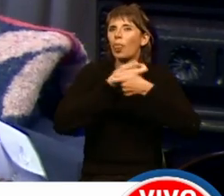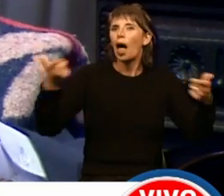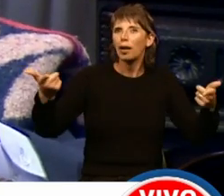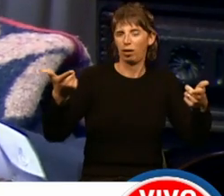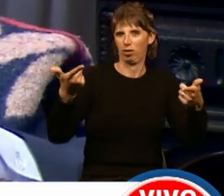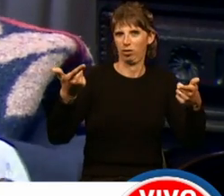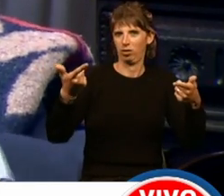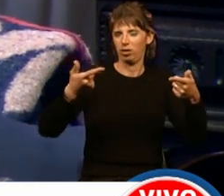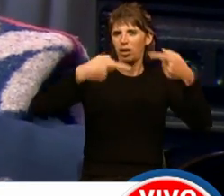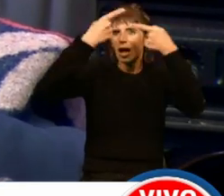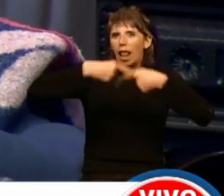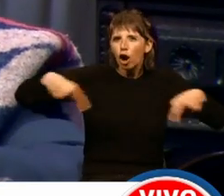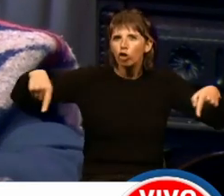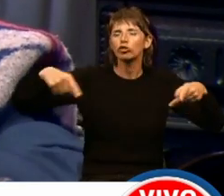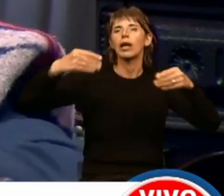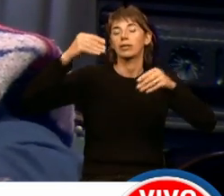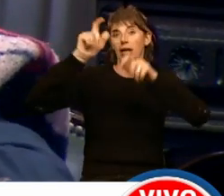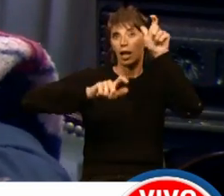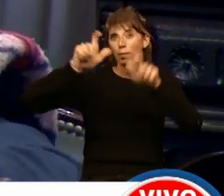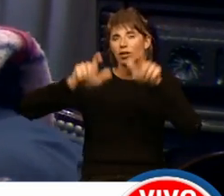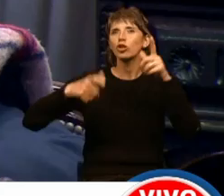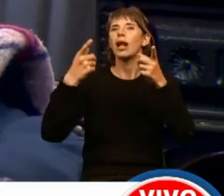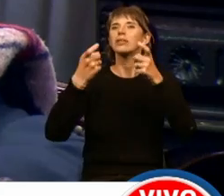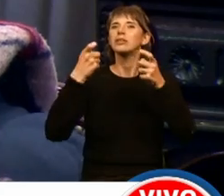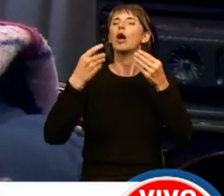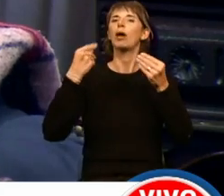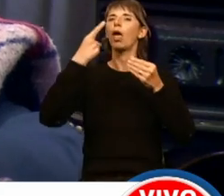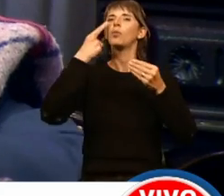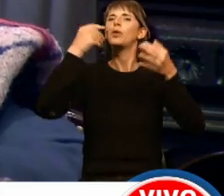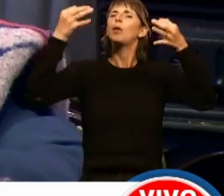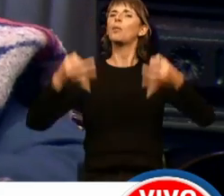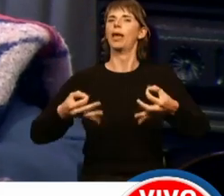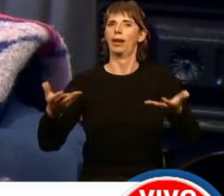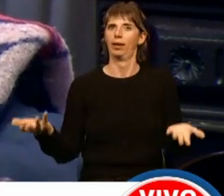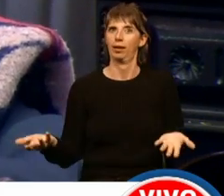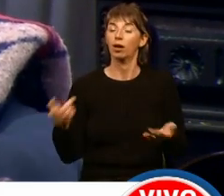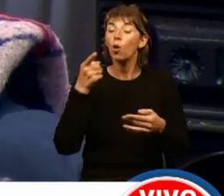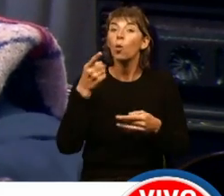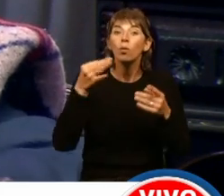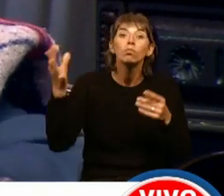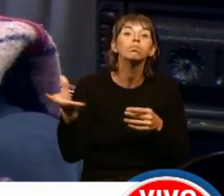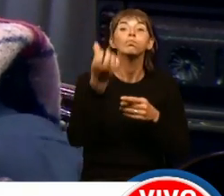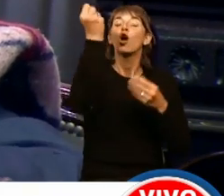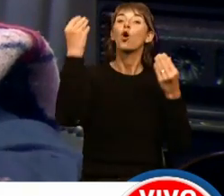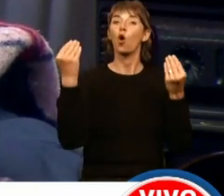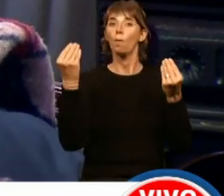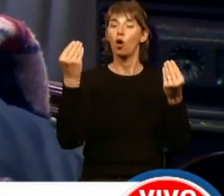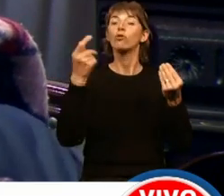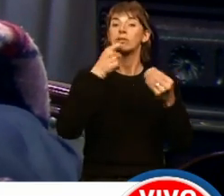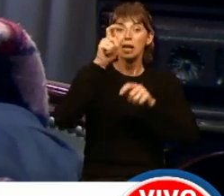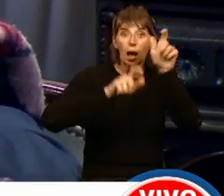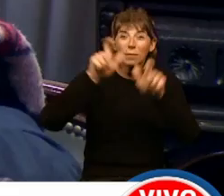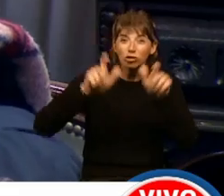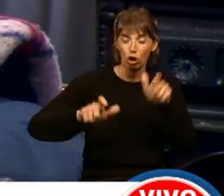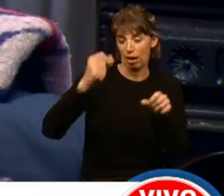necesario para que las personas tengan bienestar y el bienestar se logra cuando un usuario un consumidor un ciudadano común un